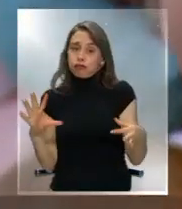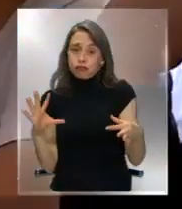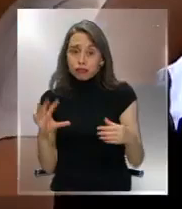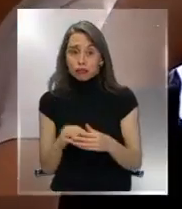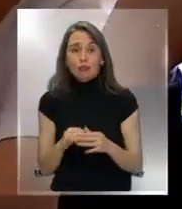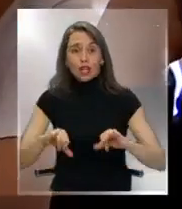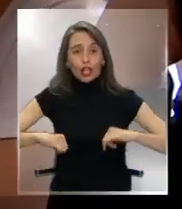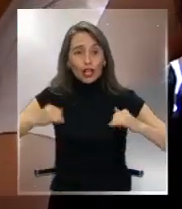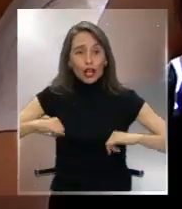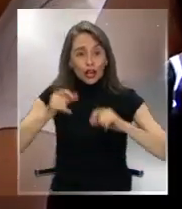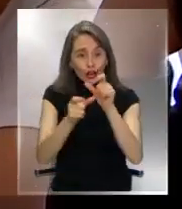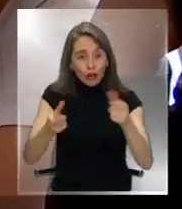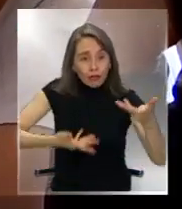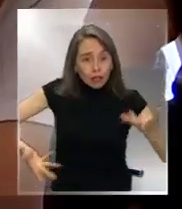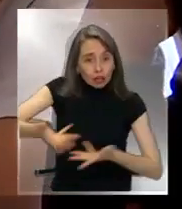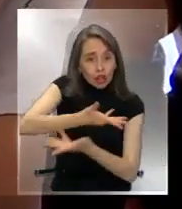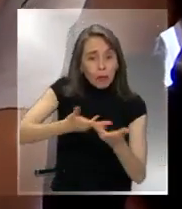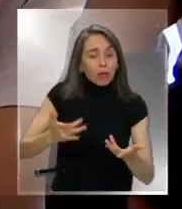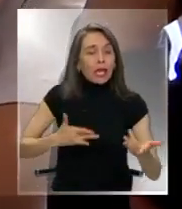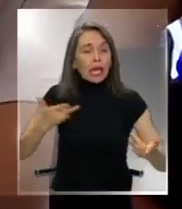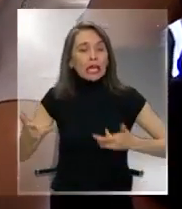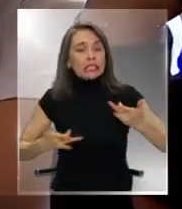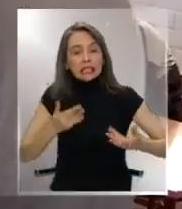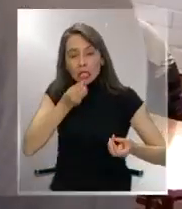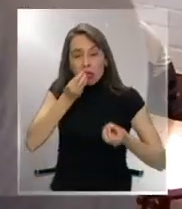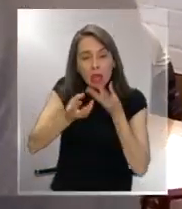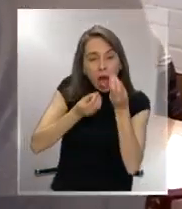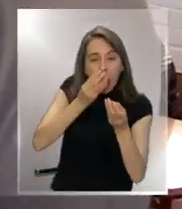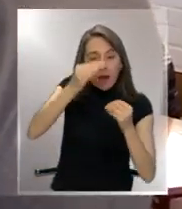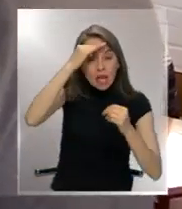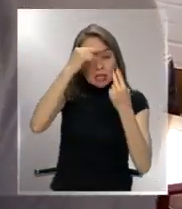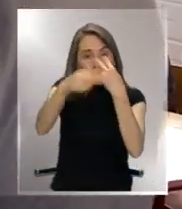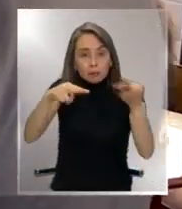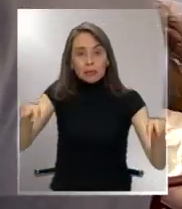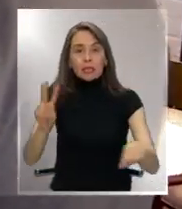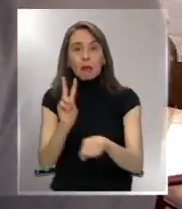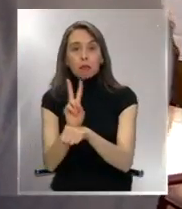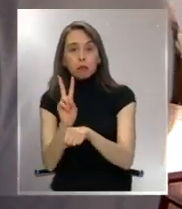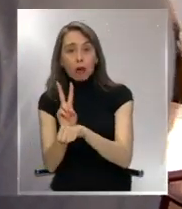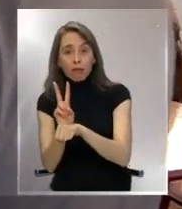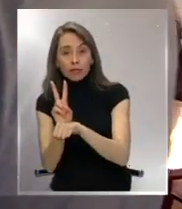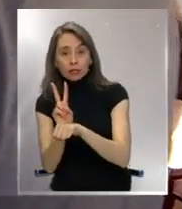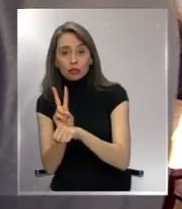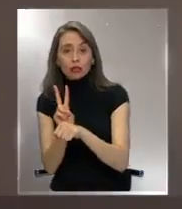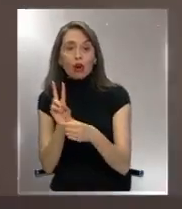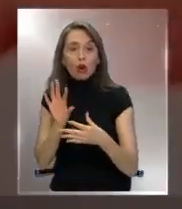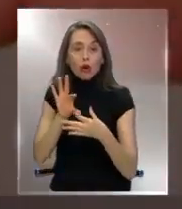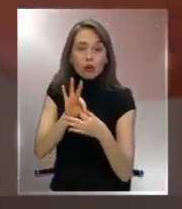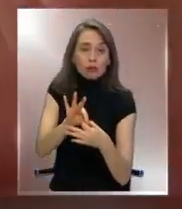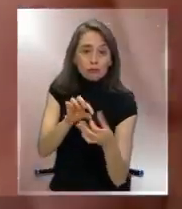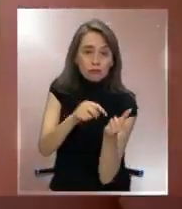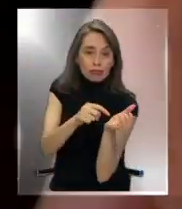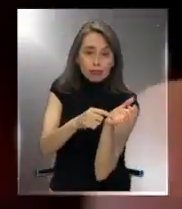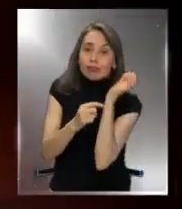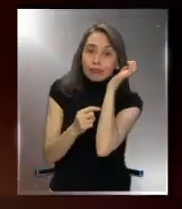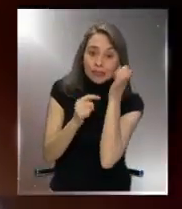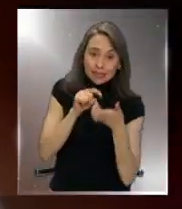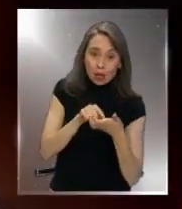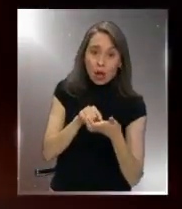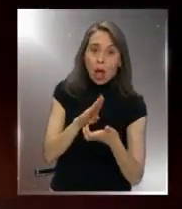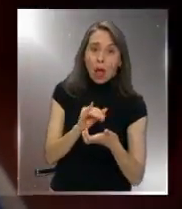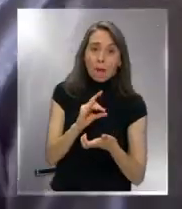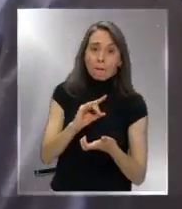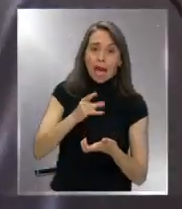Mientras los jóvenes comparten sus sentimientos y experiencias, un profesor se ha conectado a Batch Heroes desde su propio